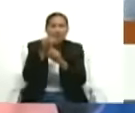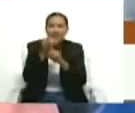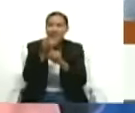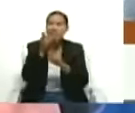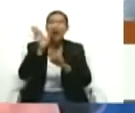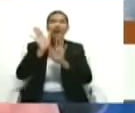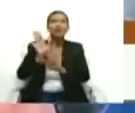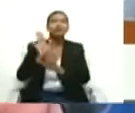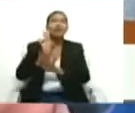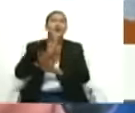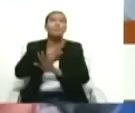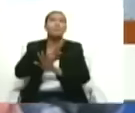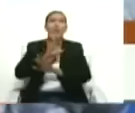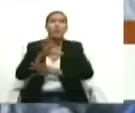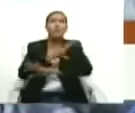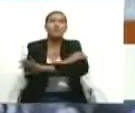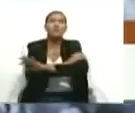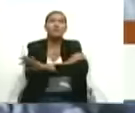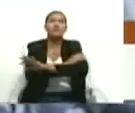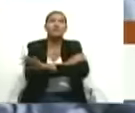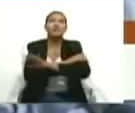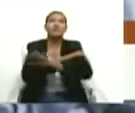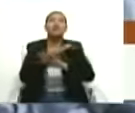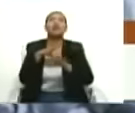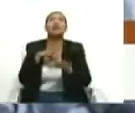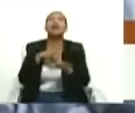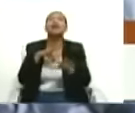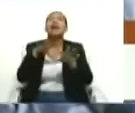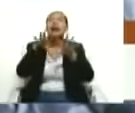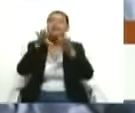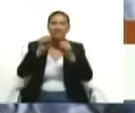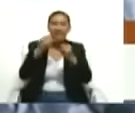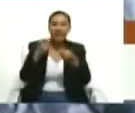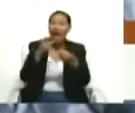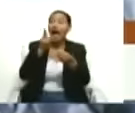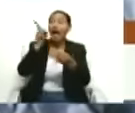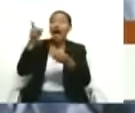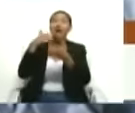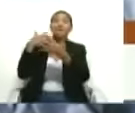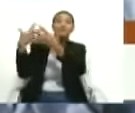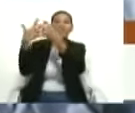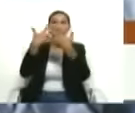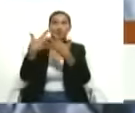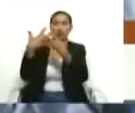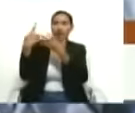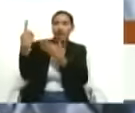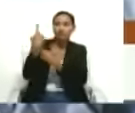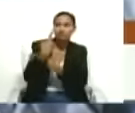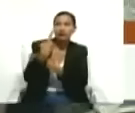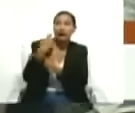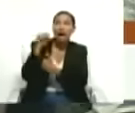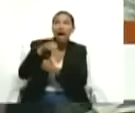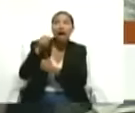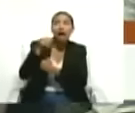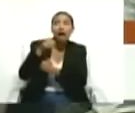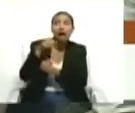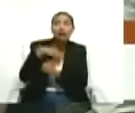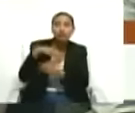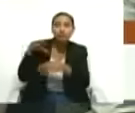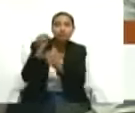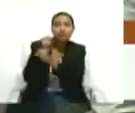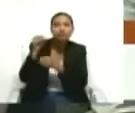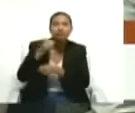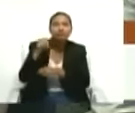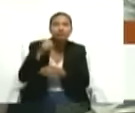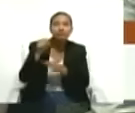Es ser apátrida, es atender las órdenes de Washington. Es vergonzoso. Tendrían ustedes que